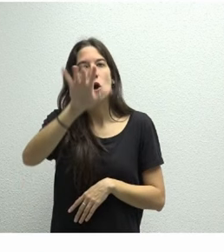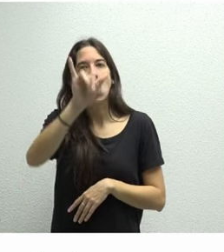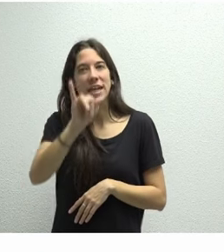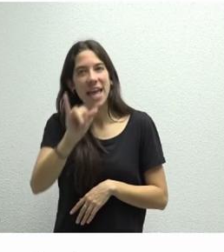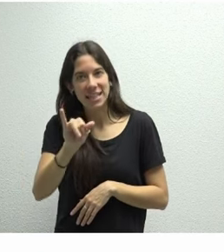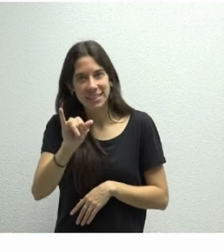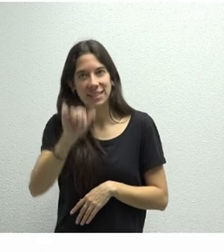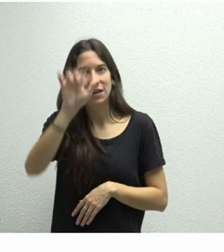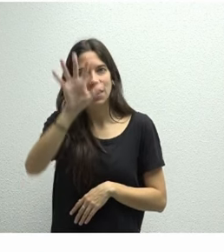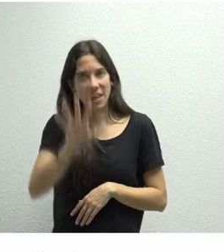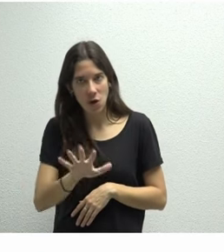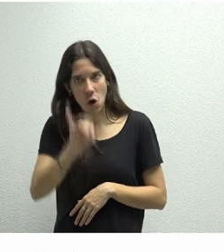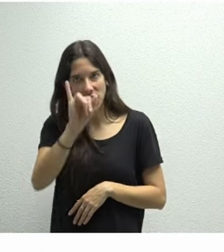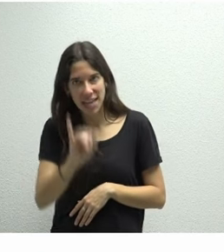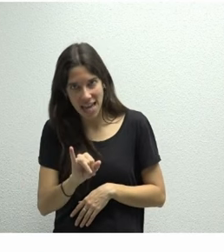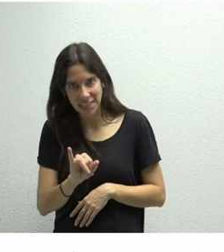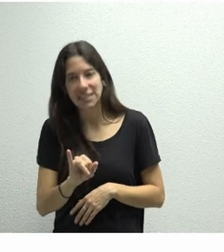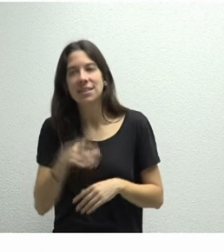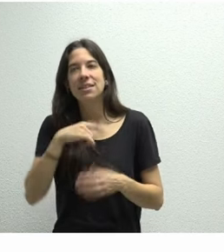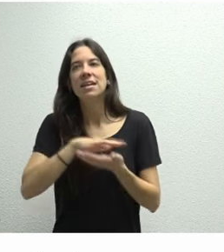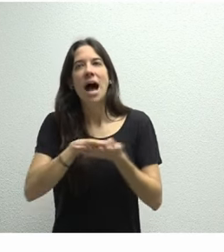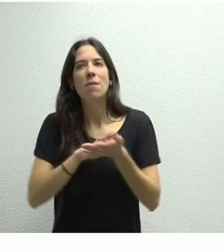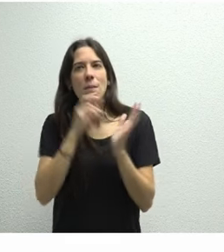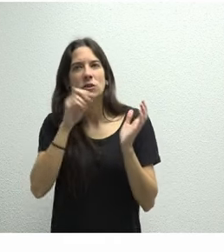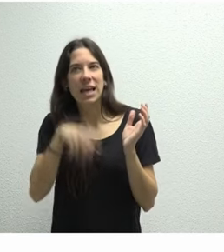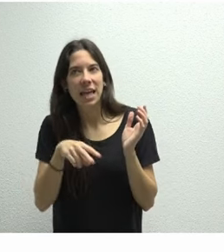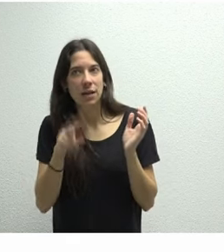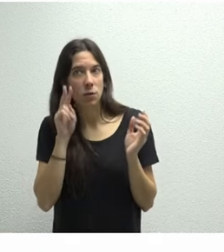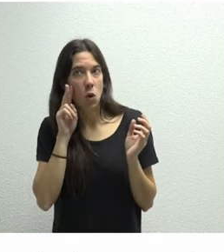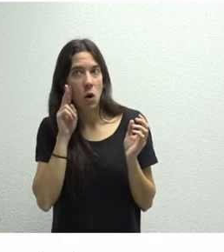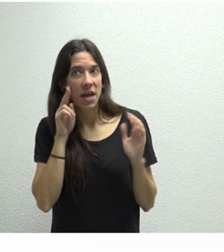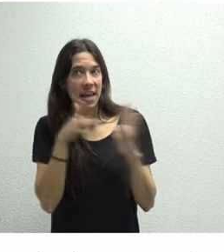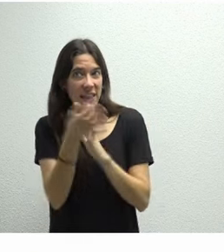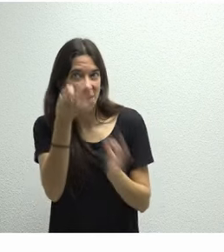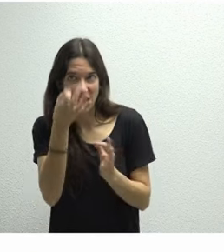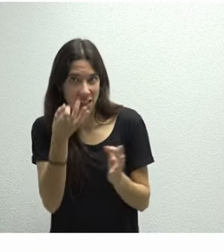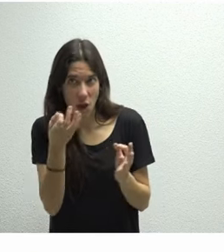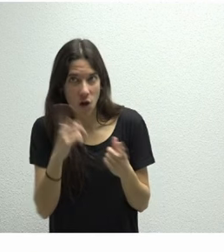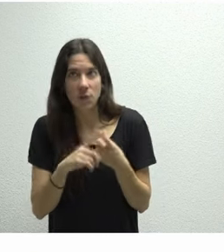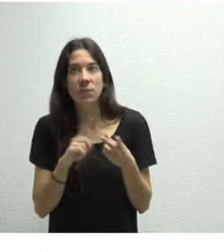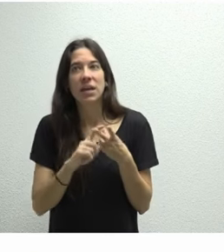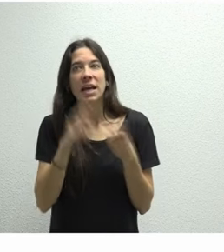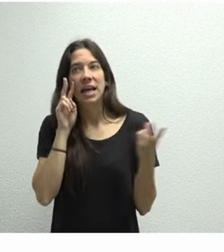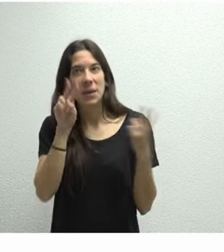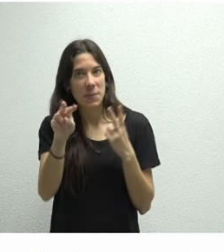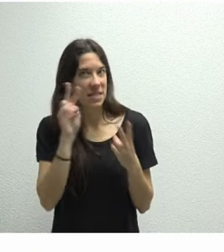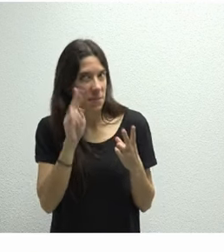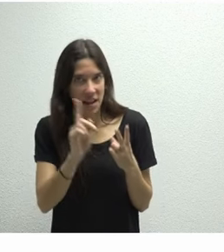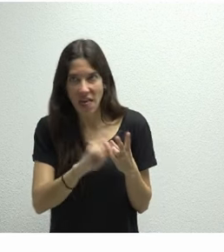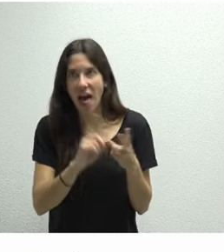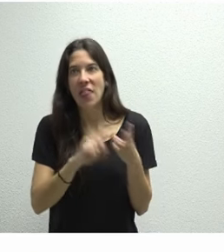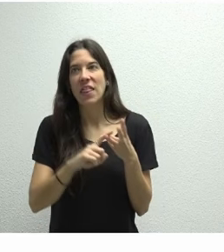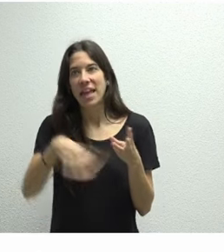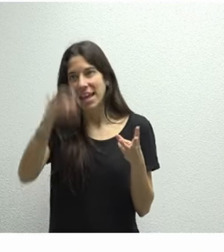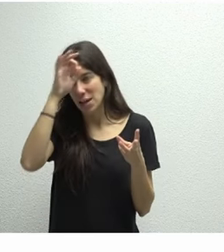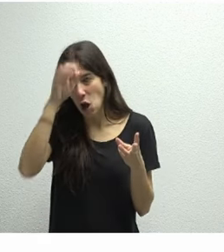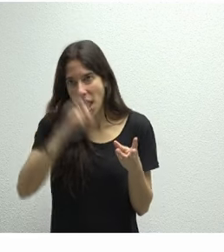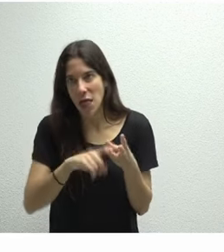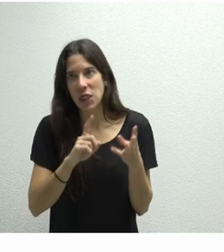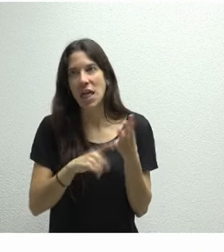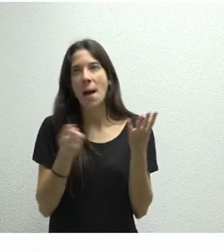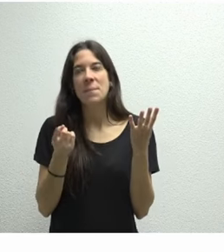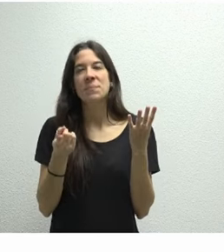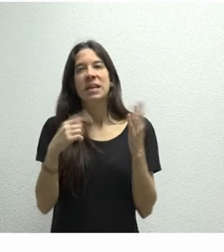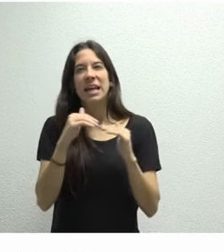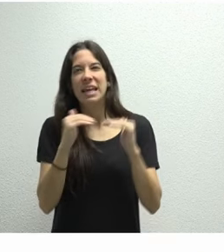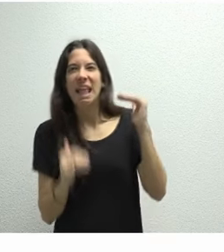estamos hablando invisibilidad dónde están ignorancia estamos preparados inequidad cómo los apoyamos